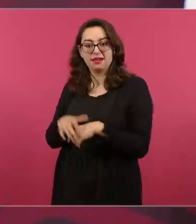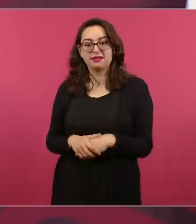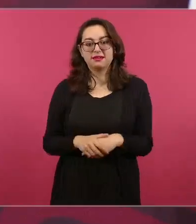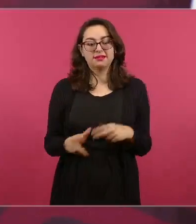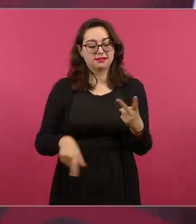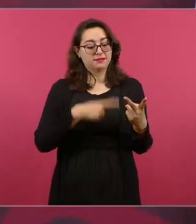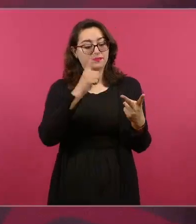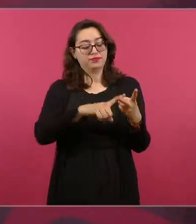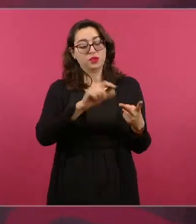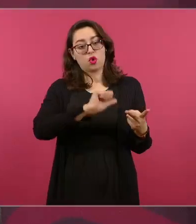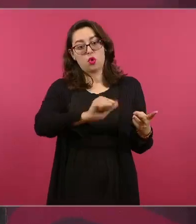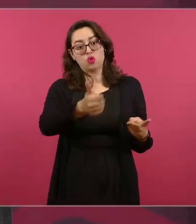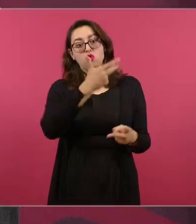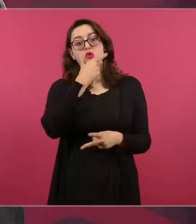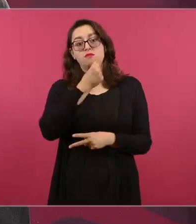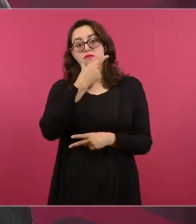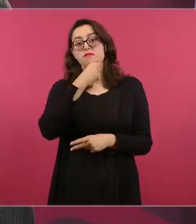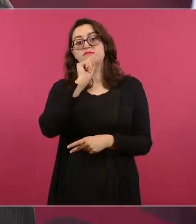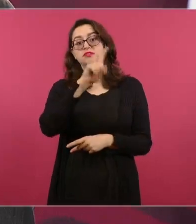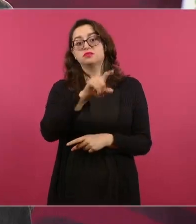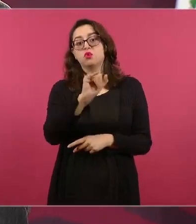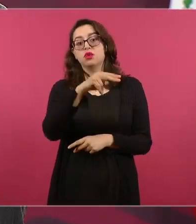también doctor.